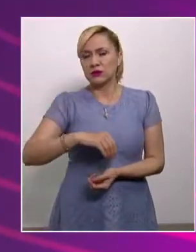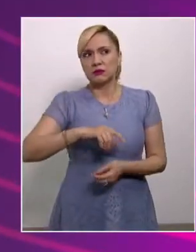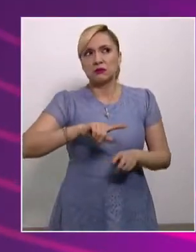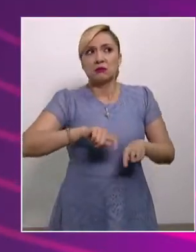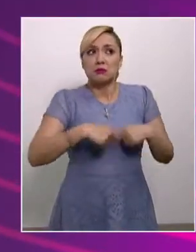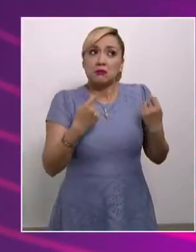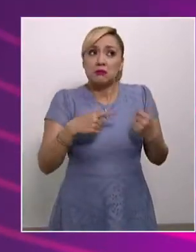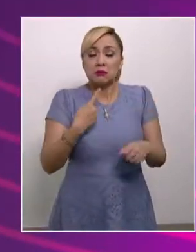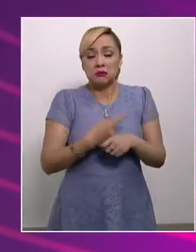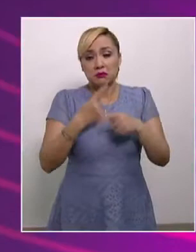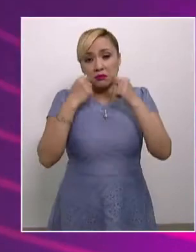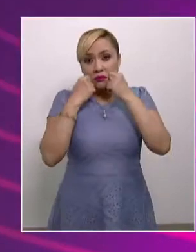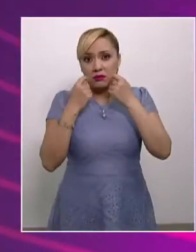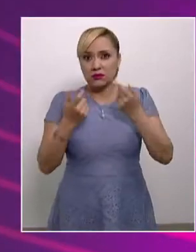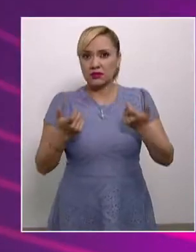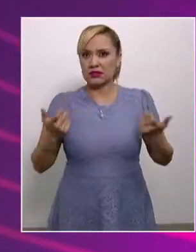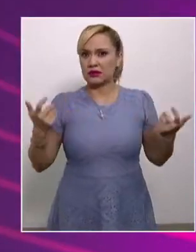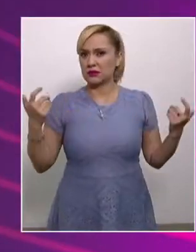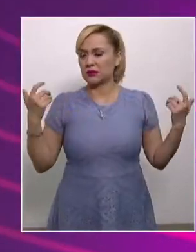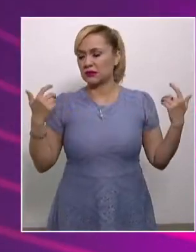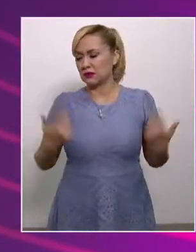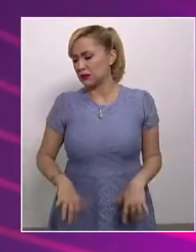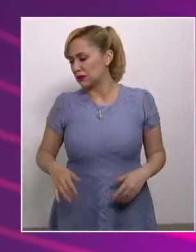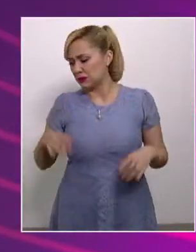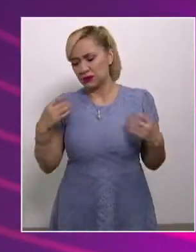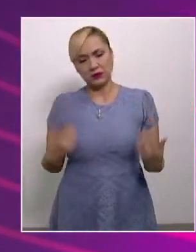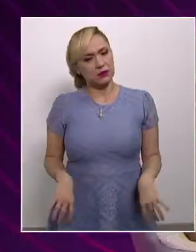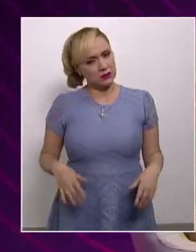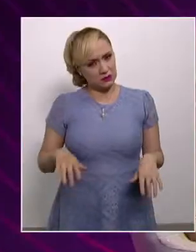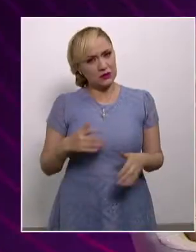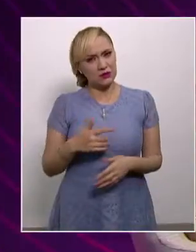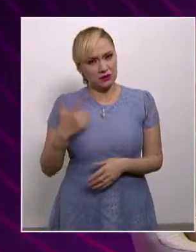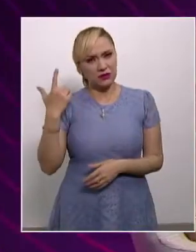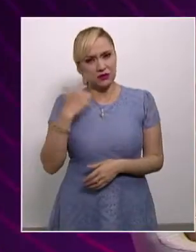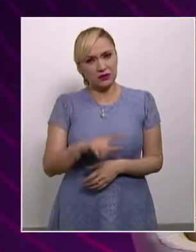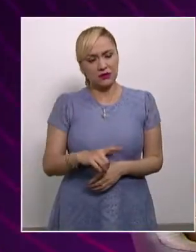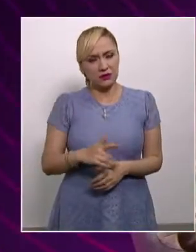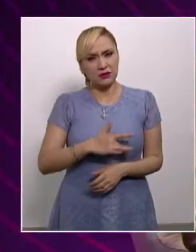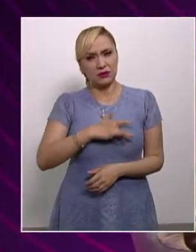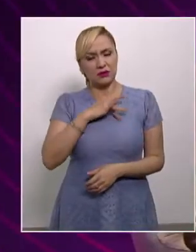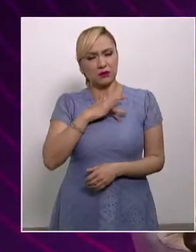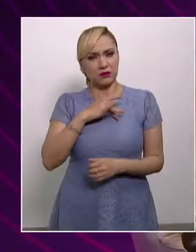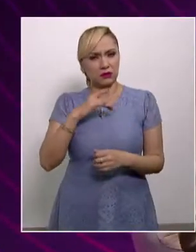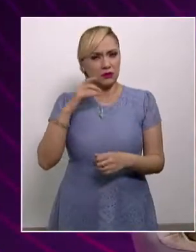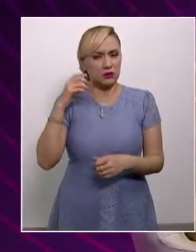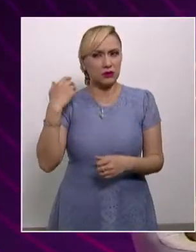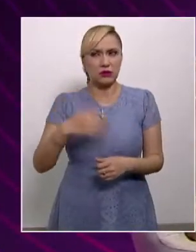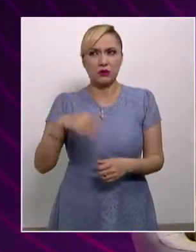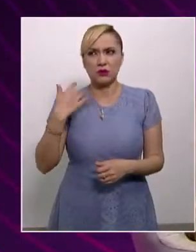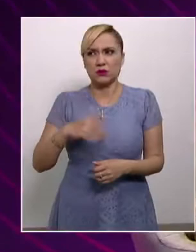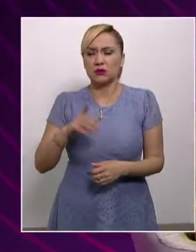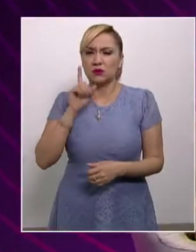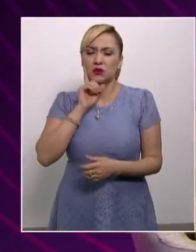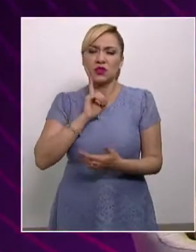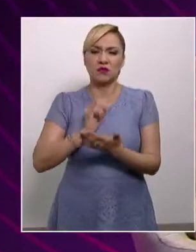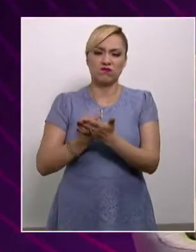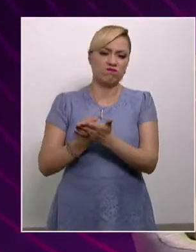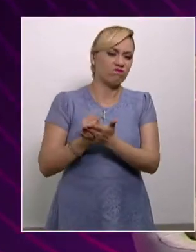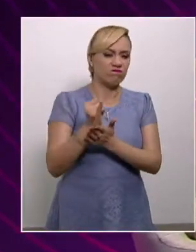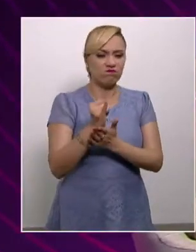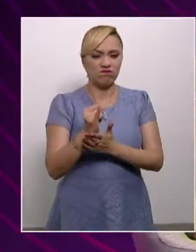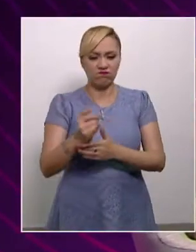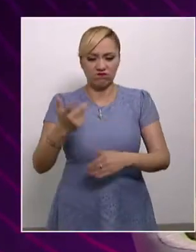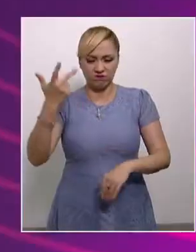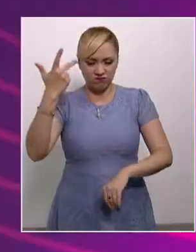en la que está. ¿Qué tipo de apoyo necesita una mujer que ya tomó esta decisión, que ya se va a inyectar y